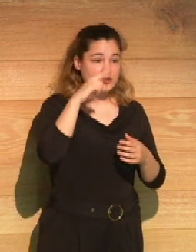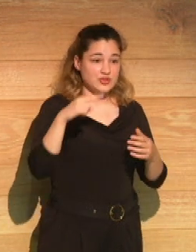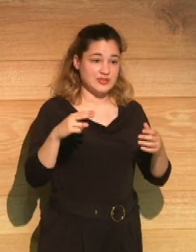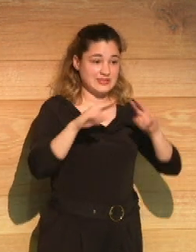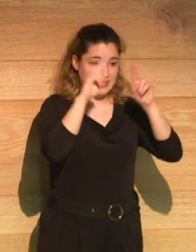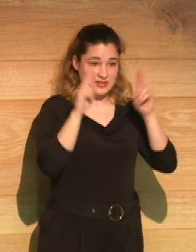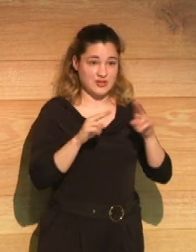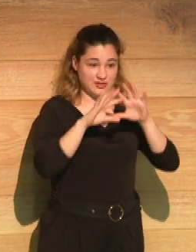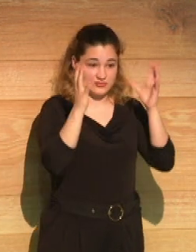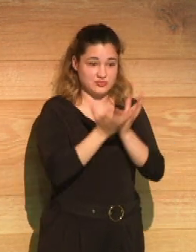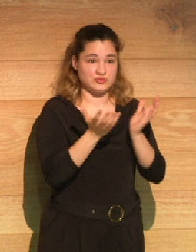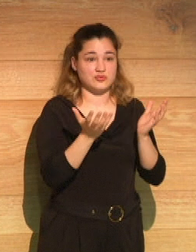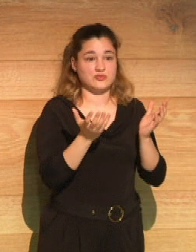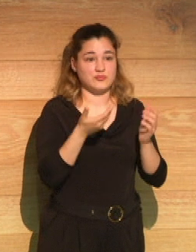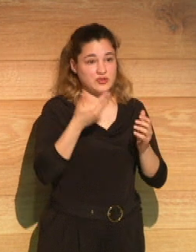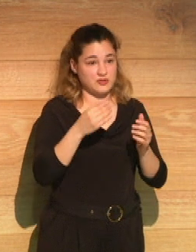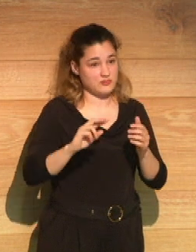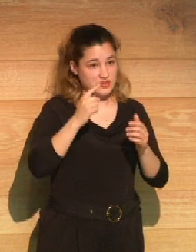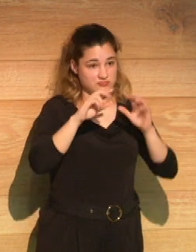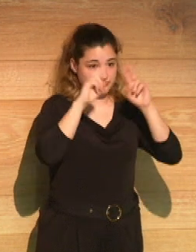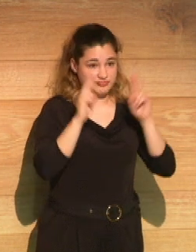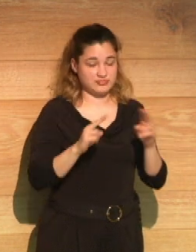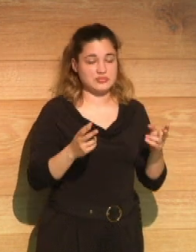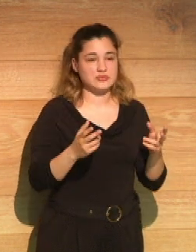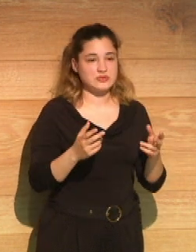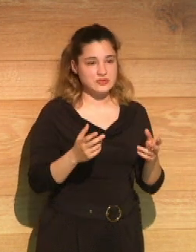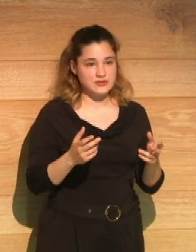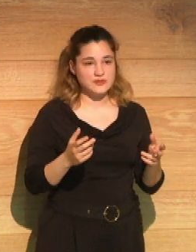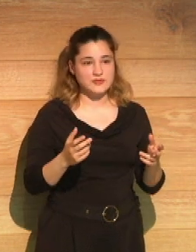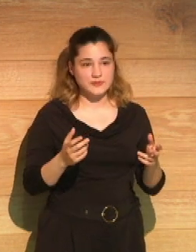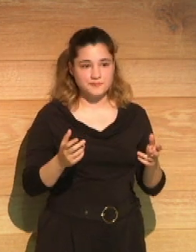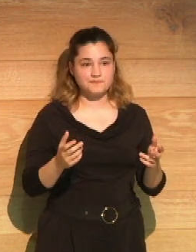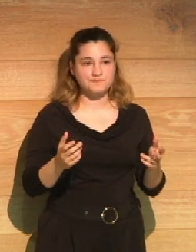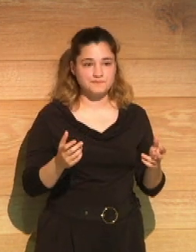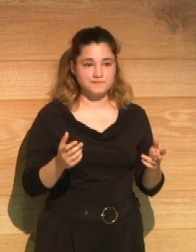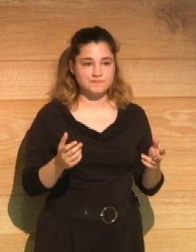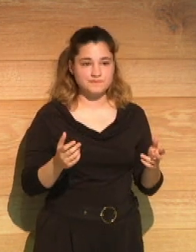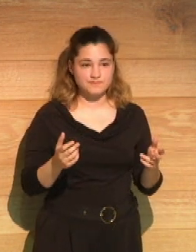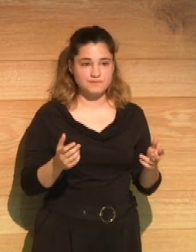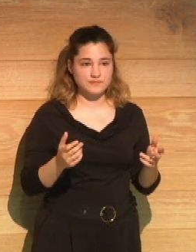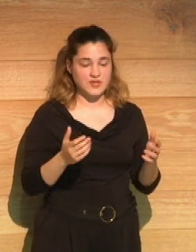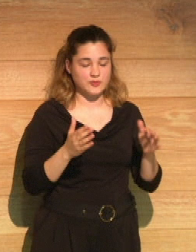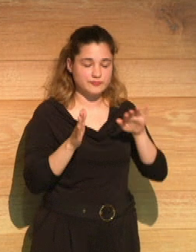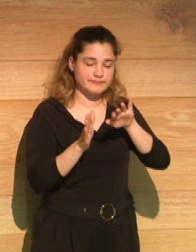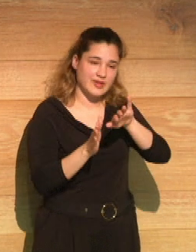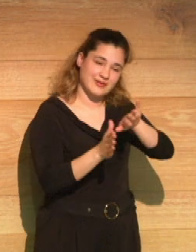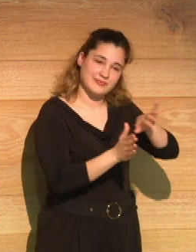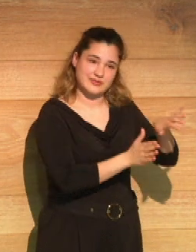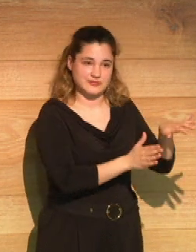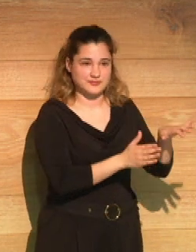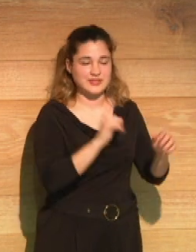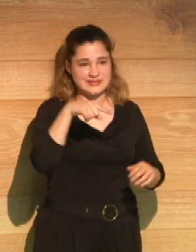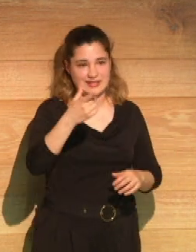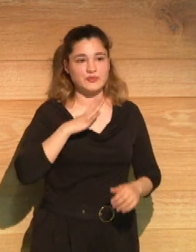sobre todo los internacionales, sí definitivamente están, como dicen, a un lado, ¿verdad? La siguiente, por